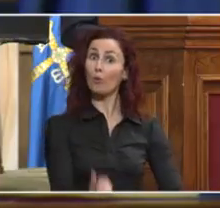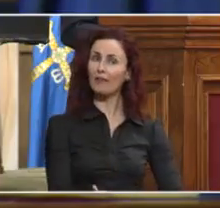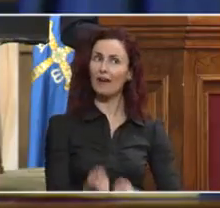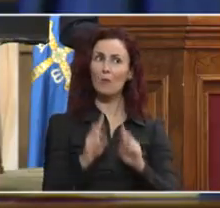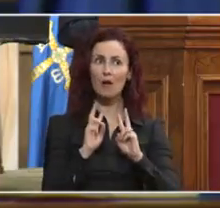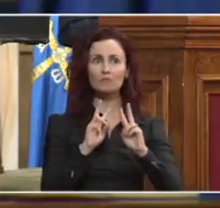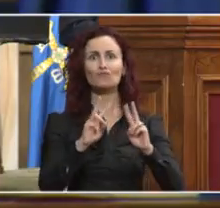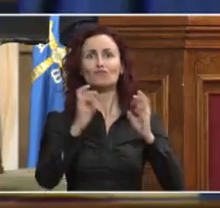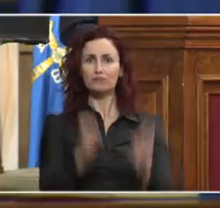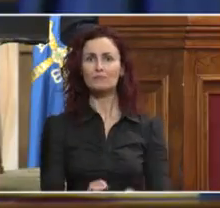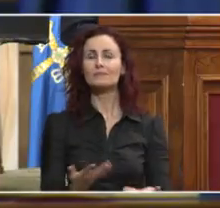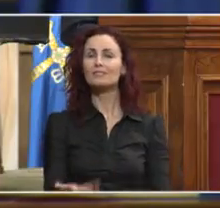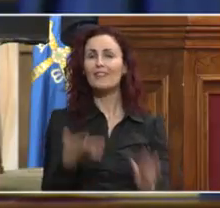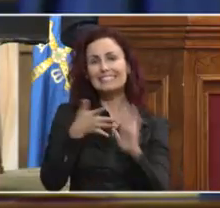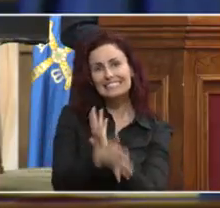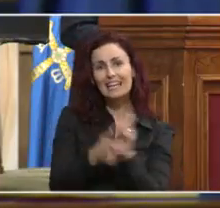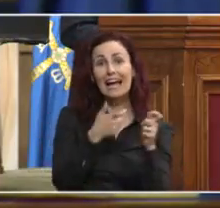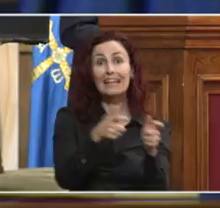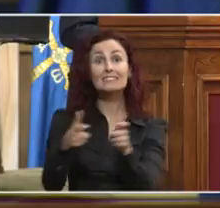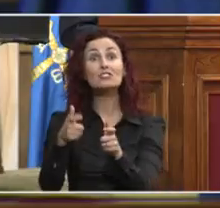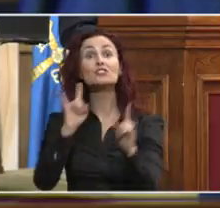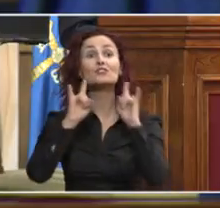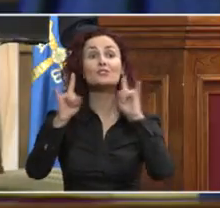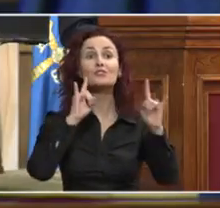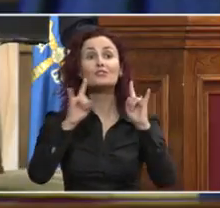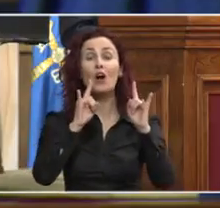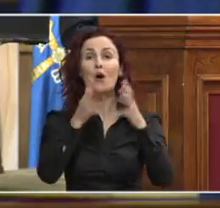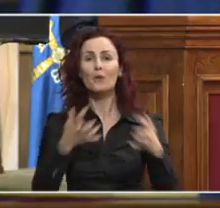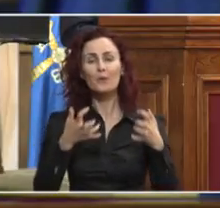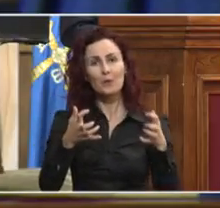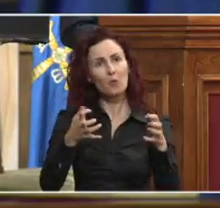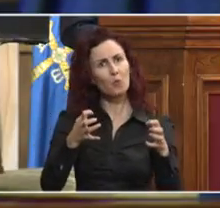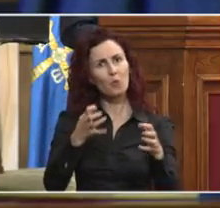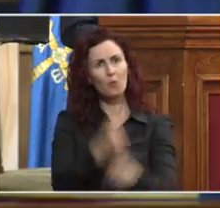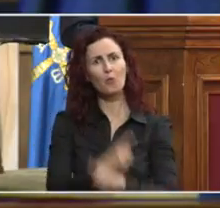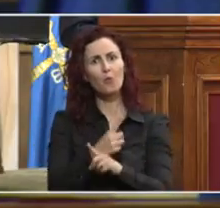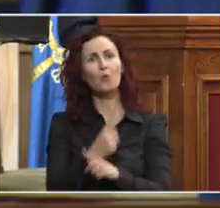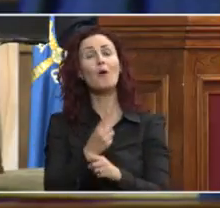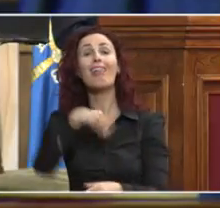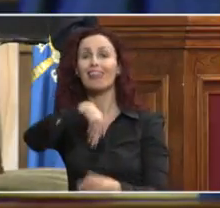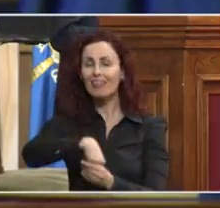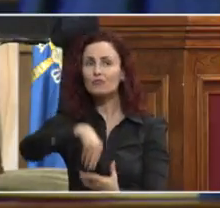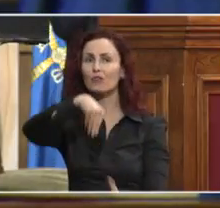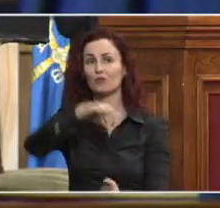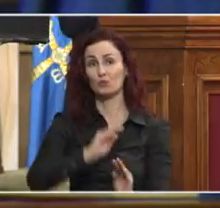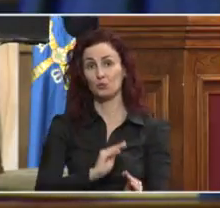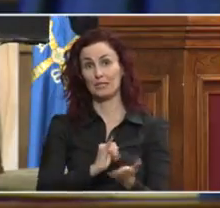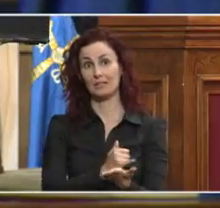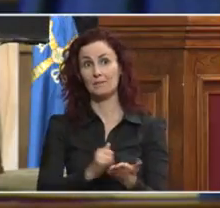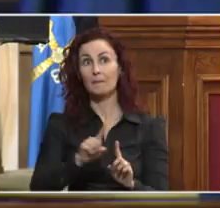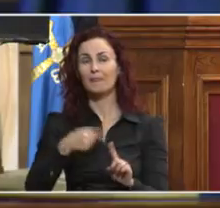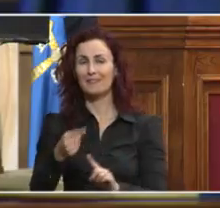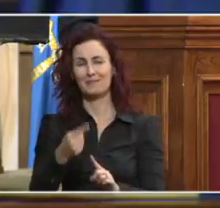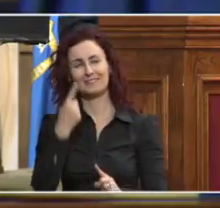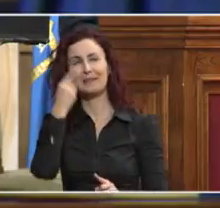luz. Habíamos explicado la clasificación de los sonidos, una de las clases más agotadoras de la asignatura. Pero después saqué mi